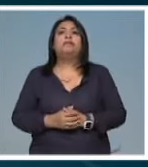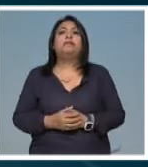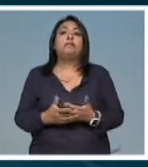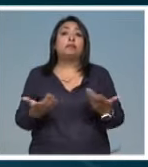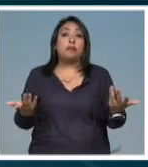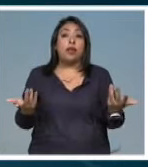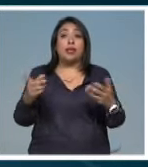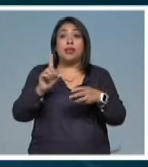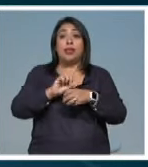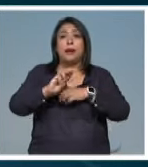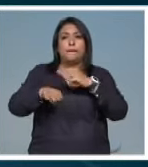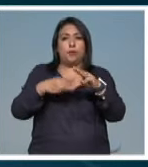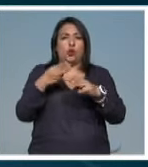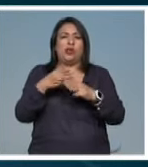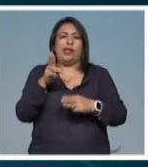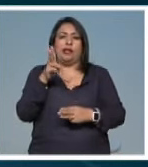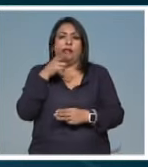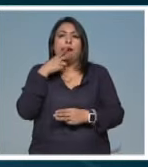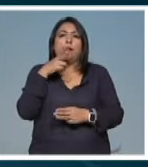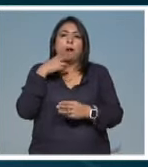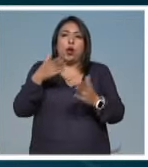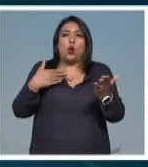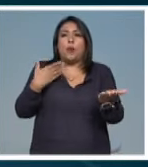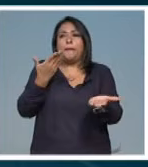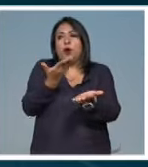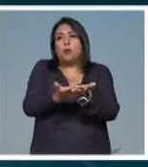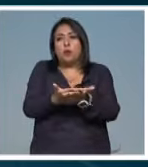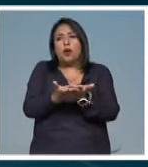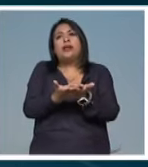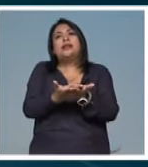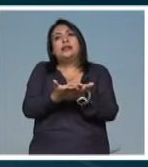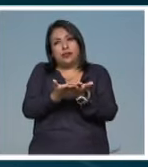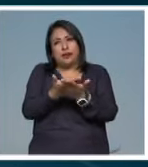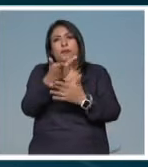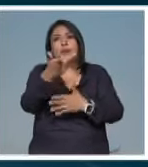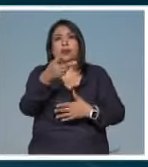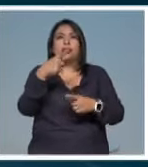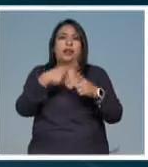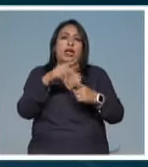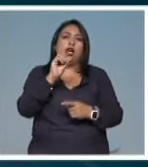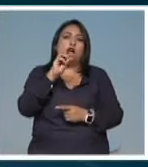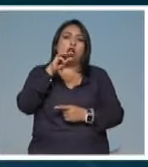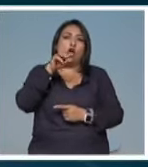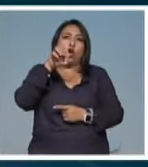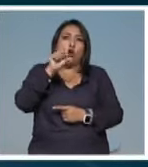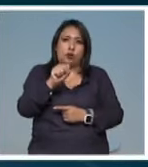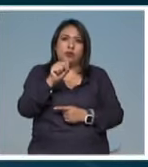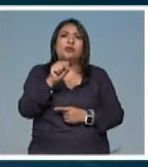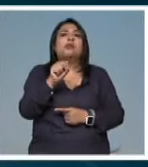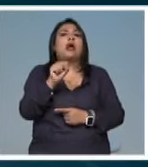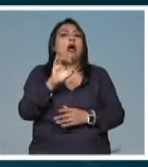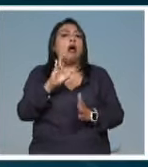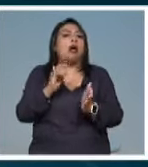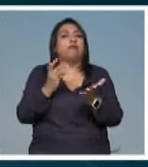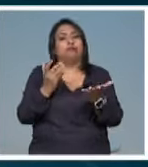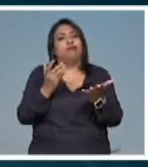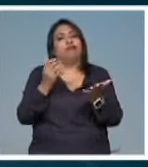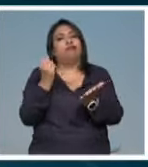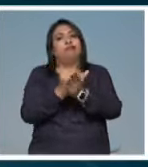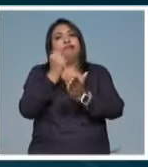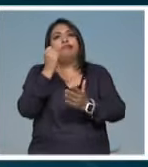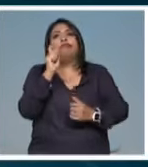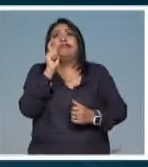Bueno, el Día Mundial del Tabaco es una propuesta porque la Organización Mundial de la Salud ha determinado